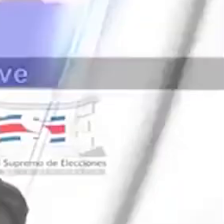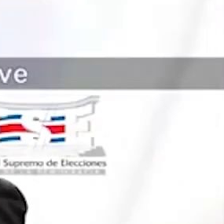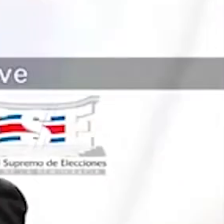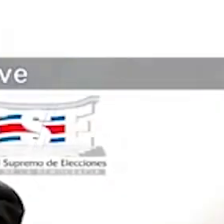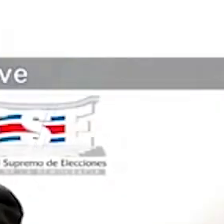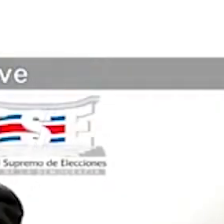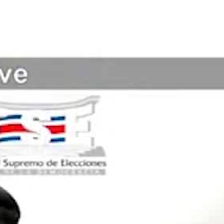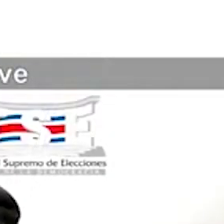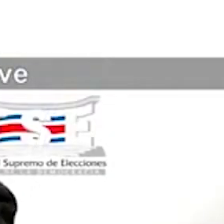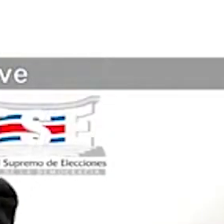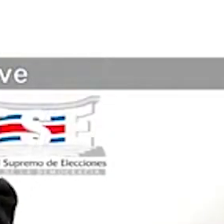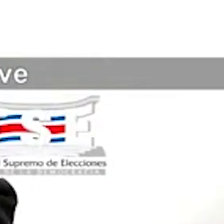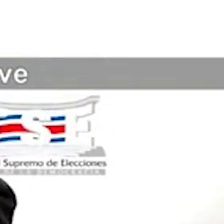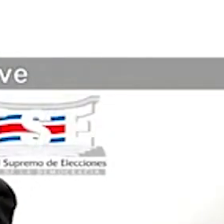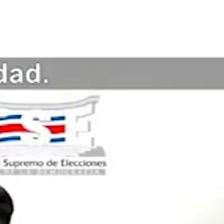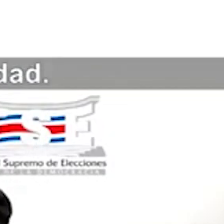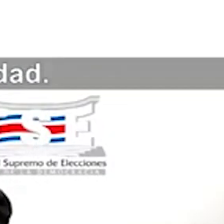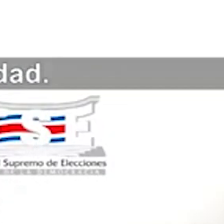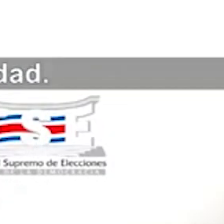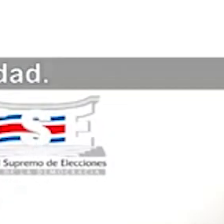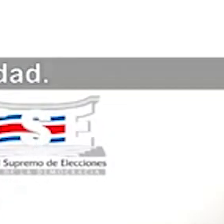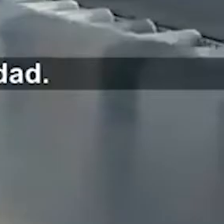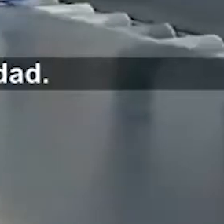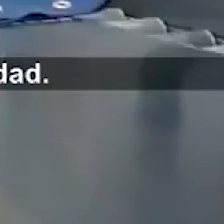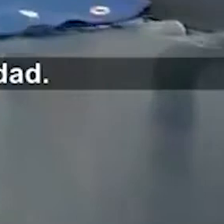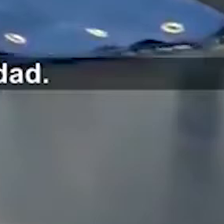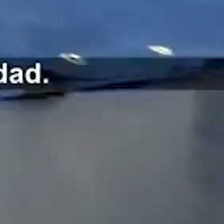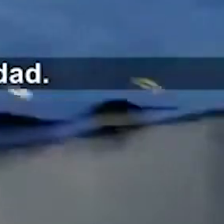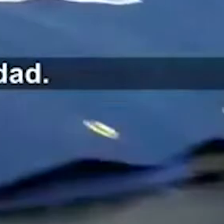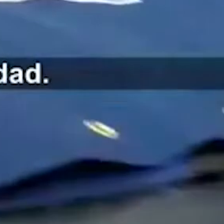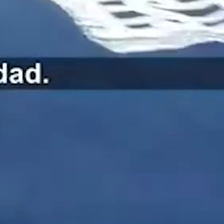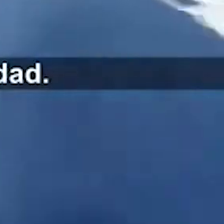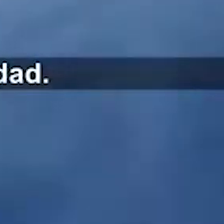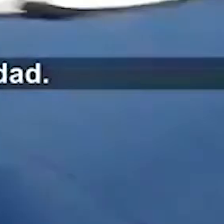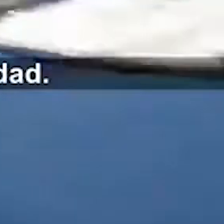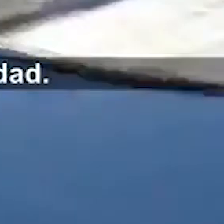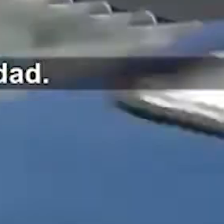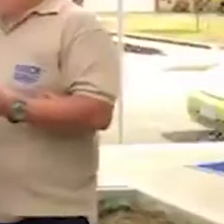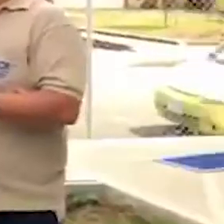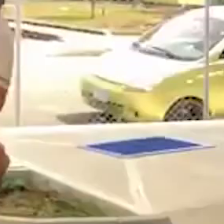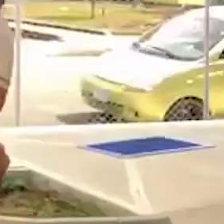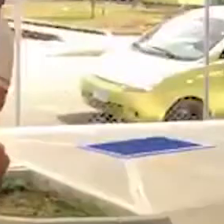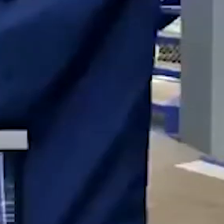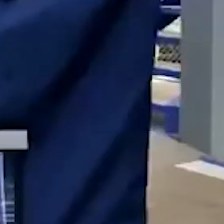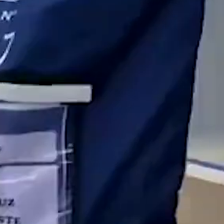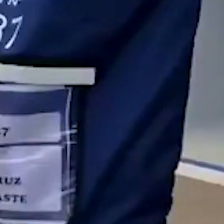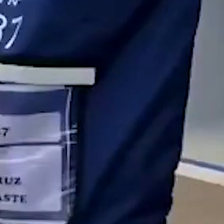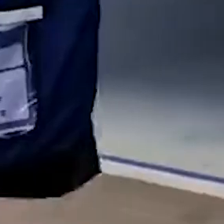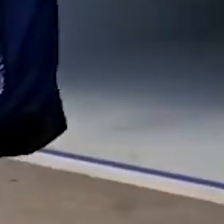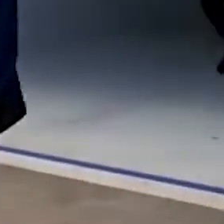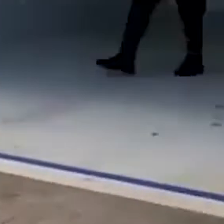Desde hace más de 60 años, Costa Rica vive sus procesos electorales con total tranquilidad.